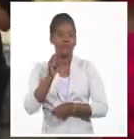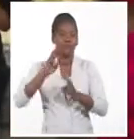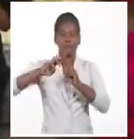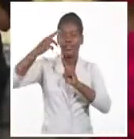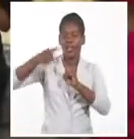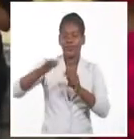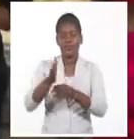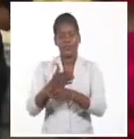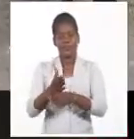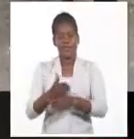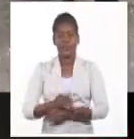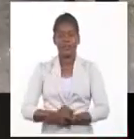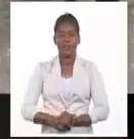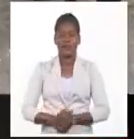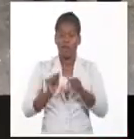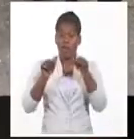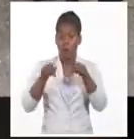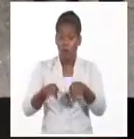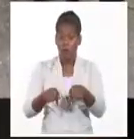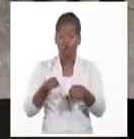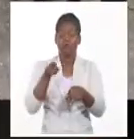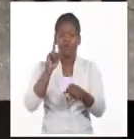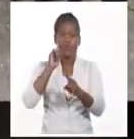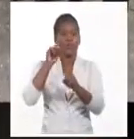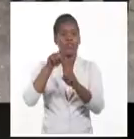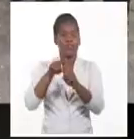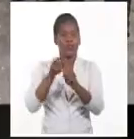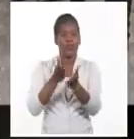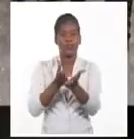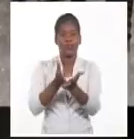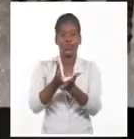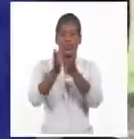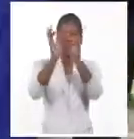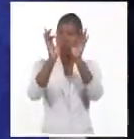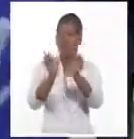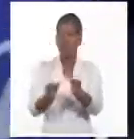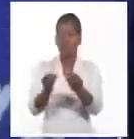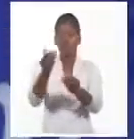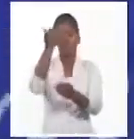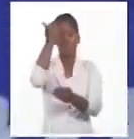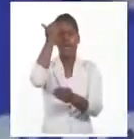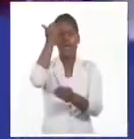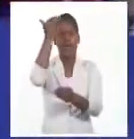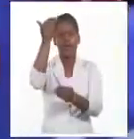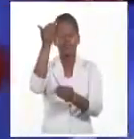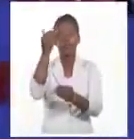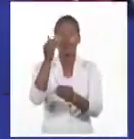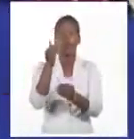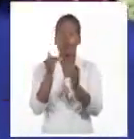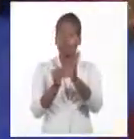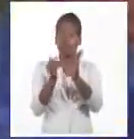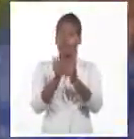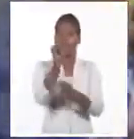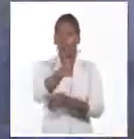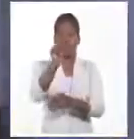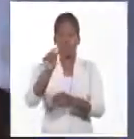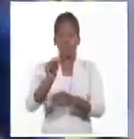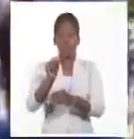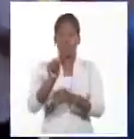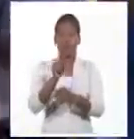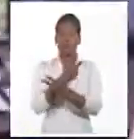nuestra geografía. Hoy esa misión crece y se consolida gracias a la dedicación de miles de profesionales que asumen la triple